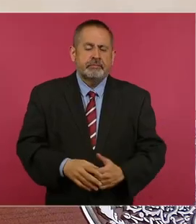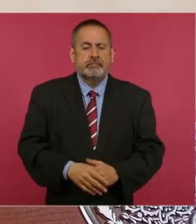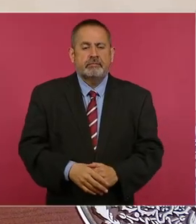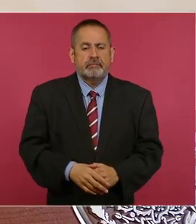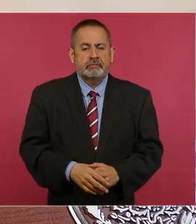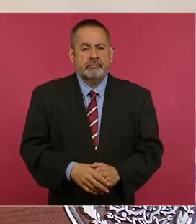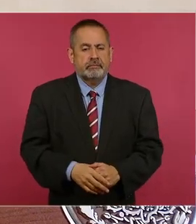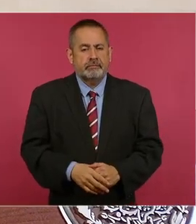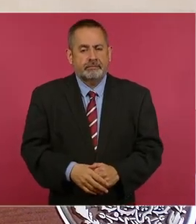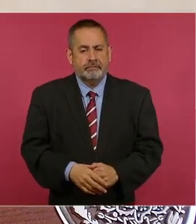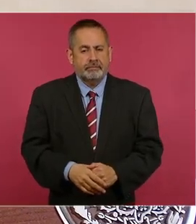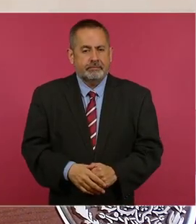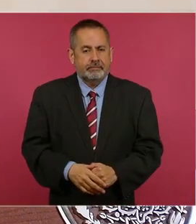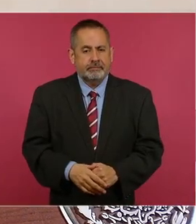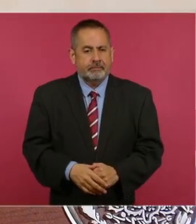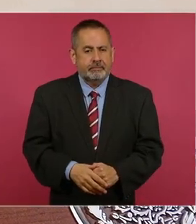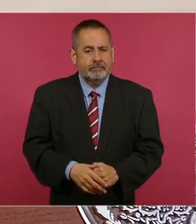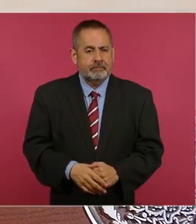a